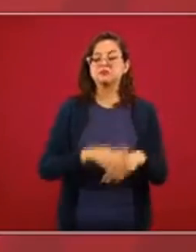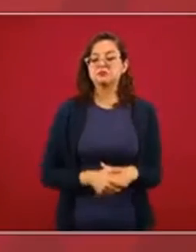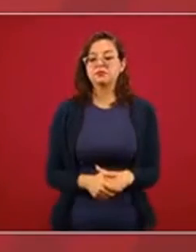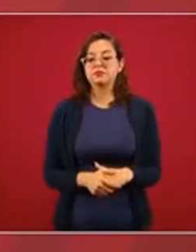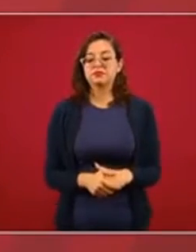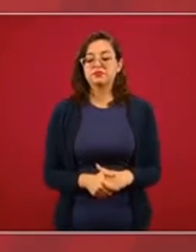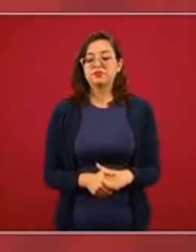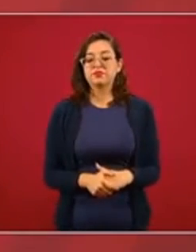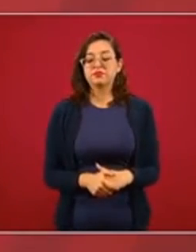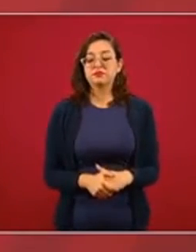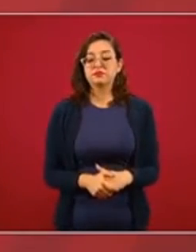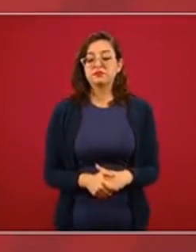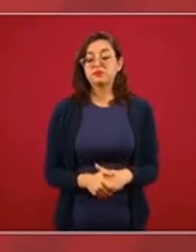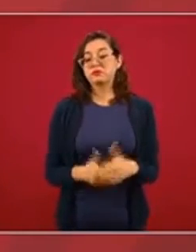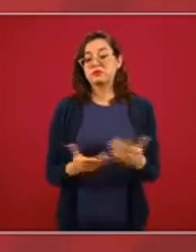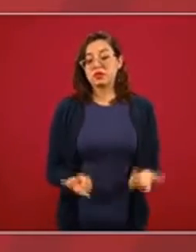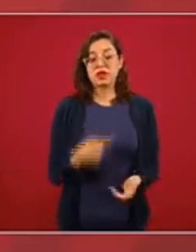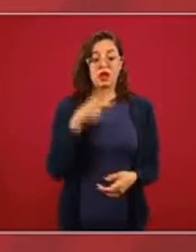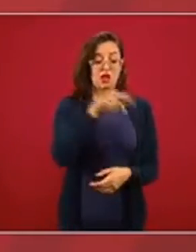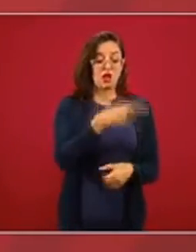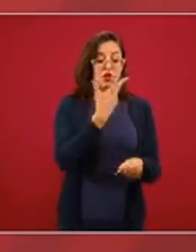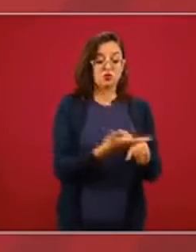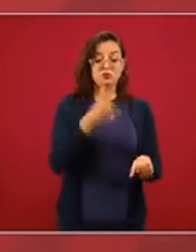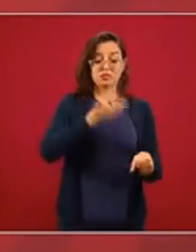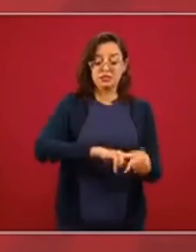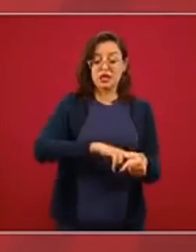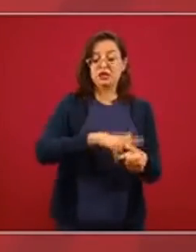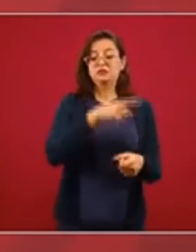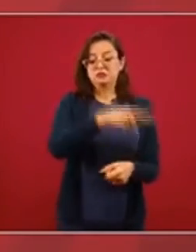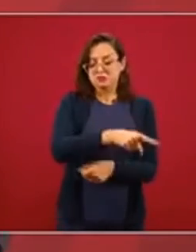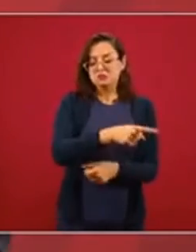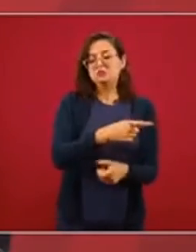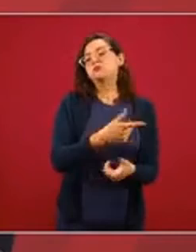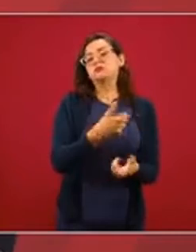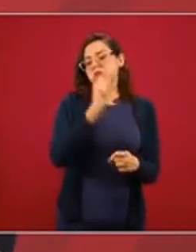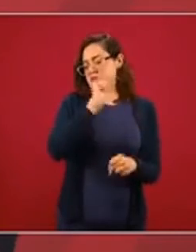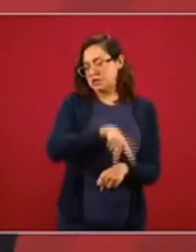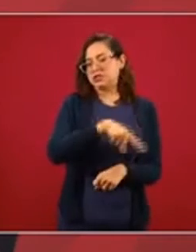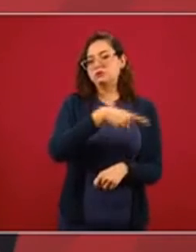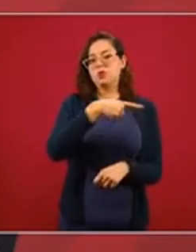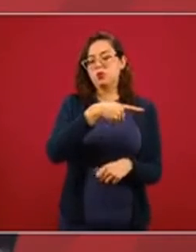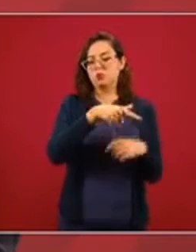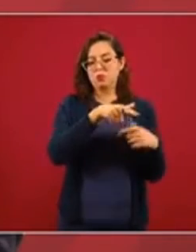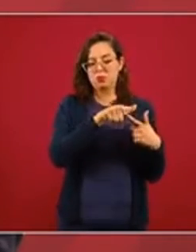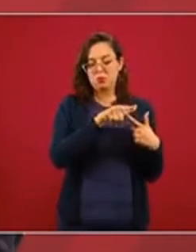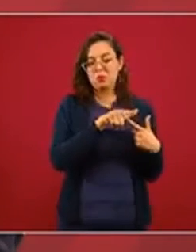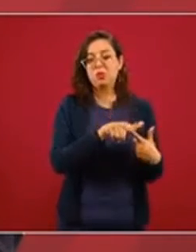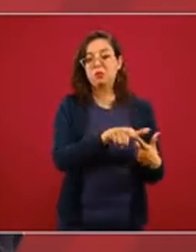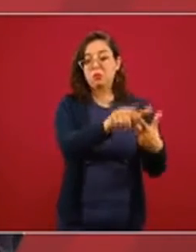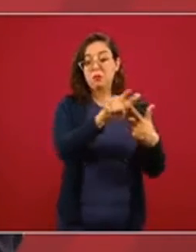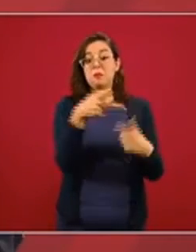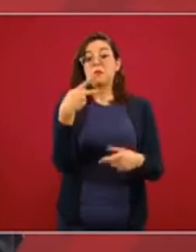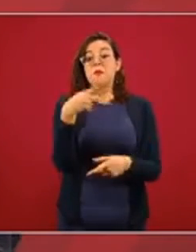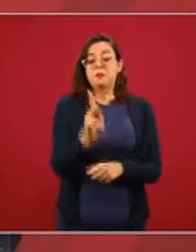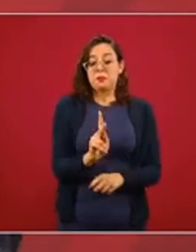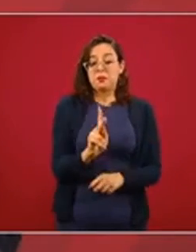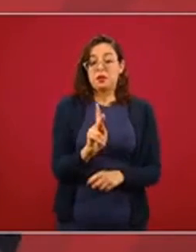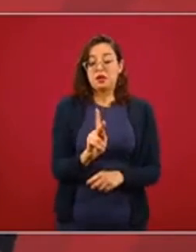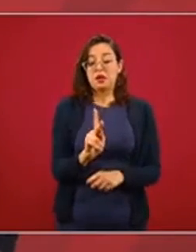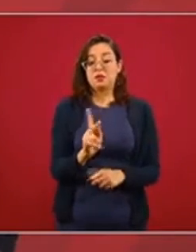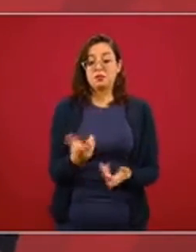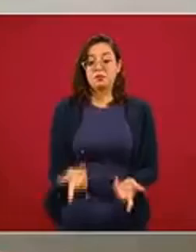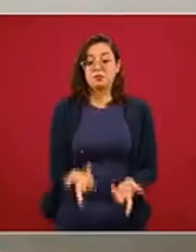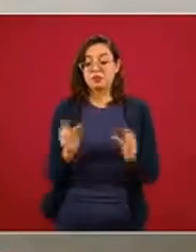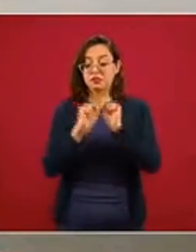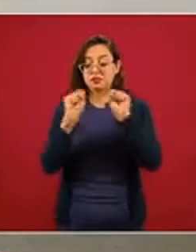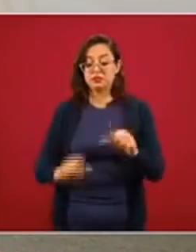Generalmente donde hay una unidad que está dando tratamiento, tiene la posibilidad de dar seguimiento. Pero no olvidemos que nuestro